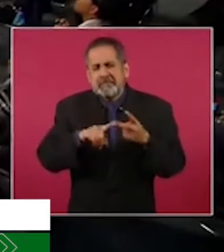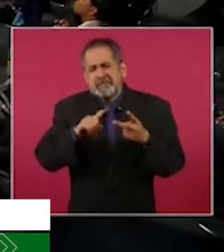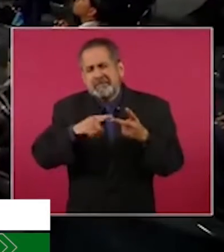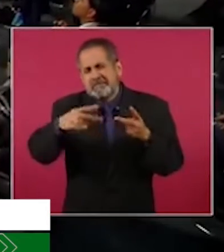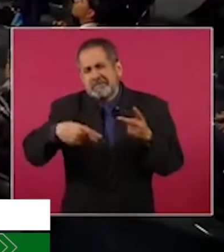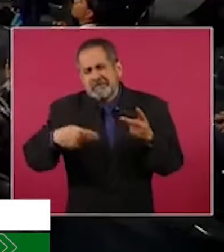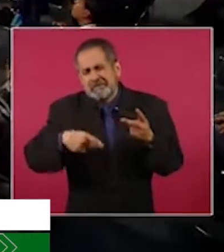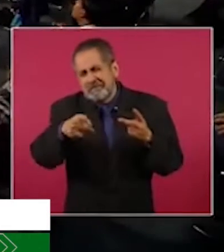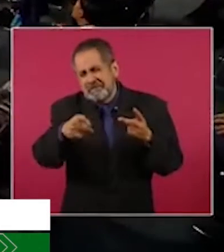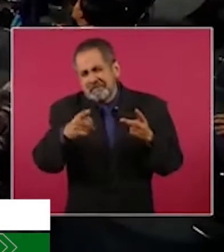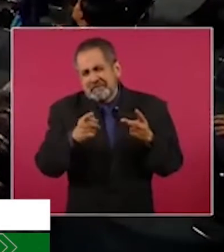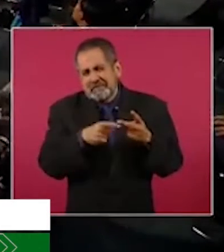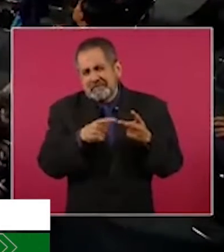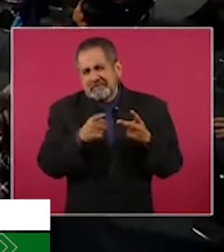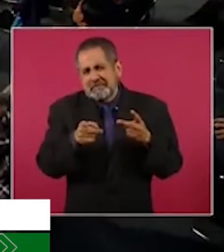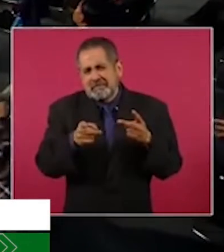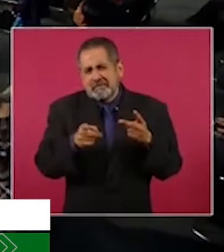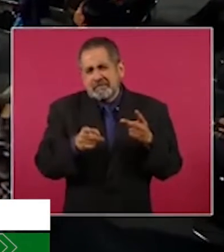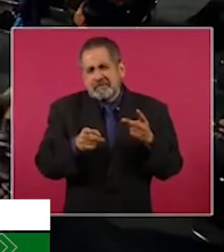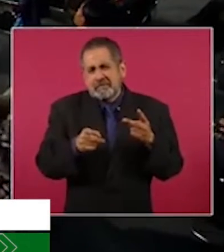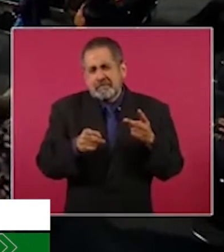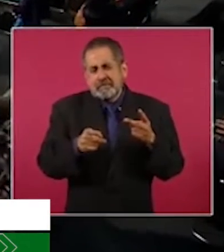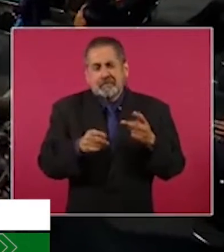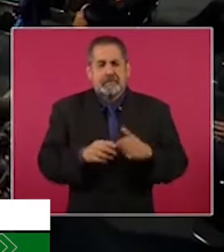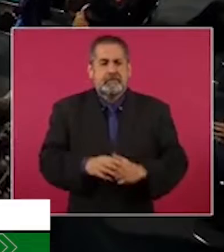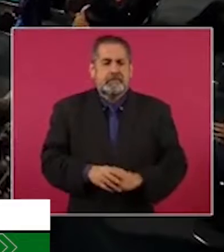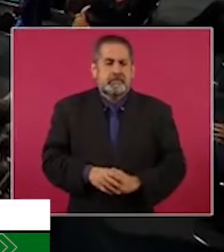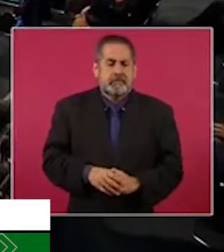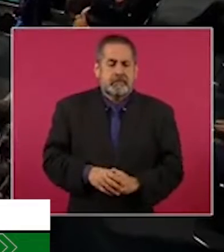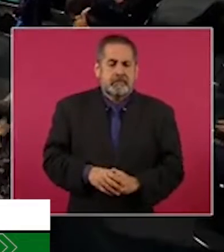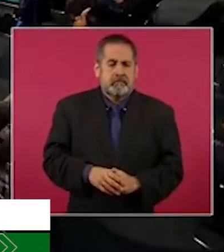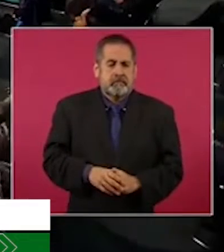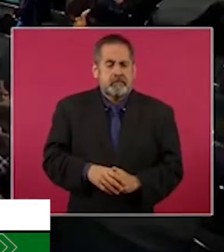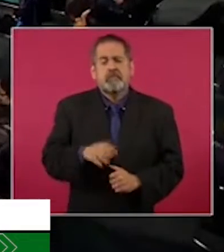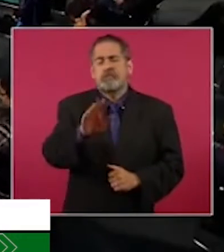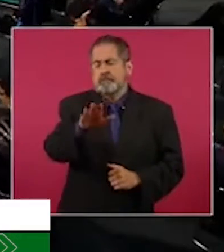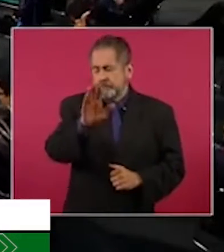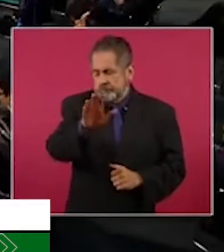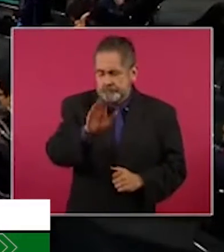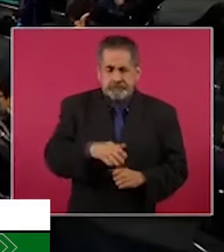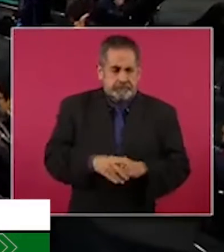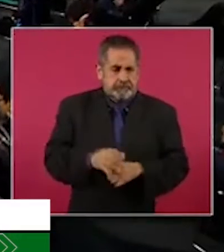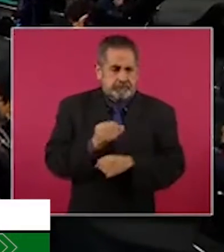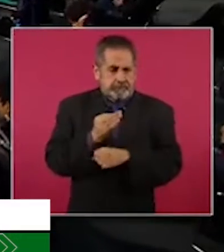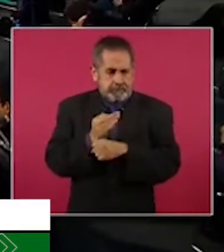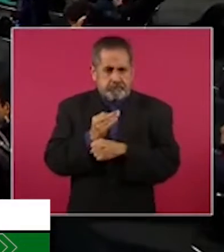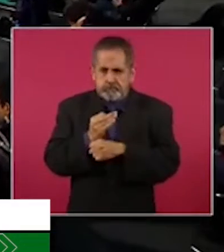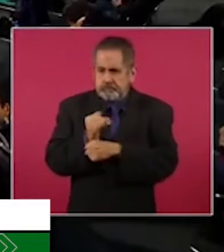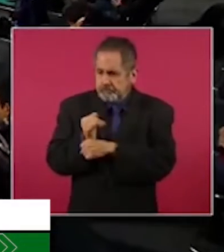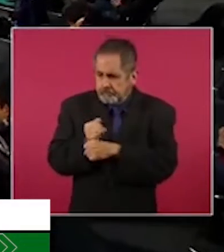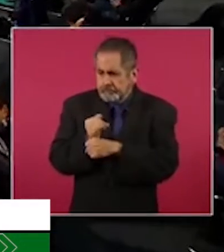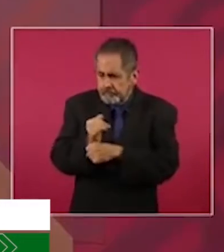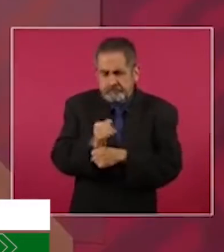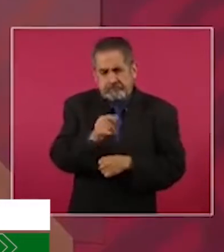Obrador señaló que el gobierno realizará una investigación a fondo. Se está haciendo una investigación porque sí,